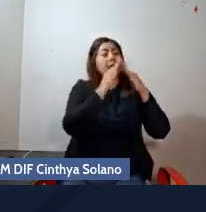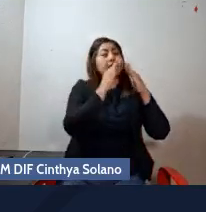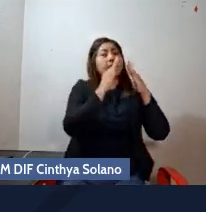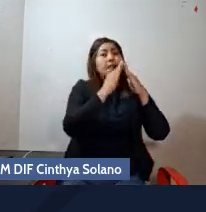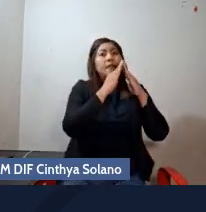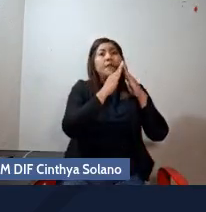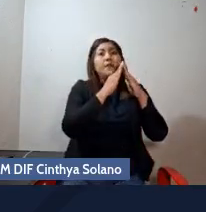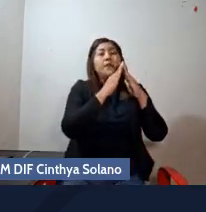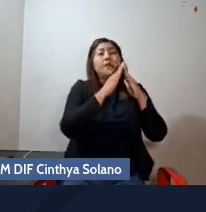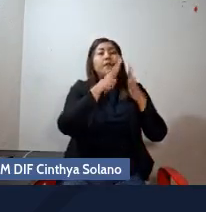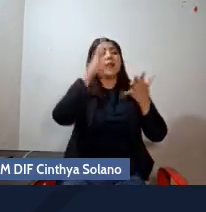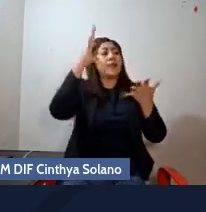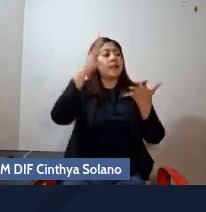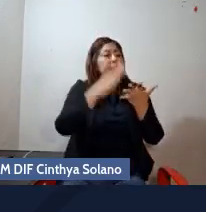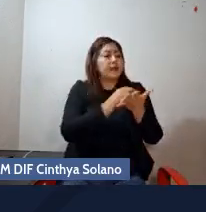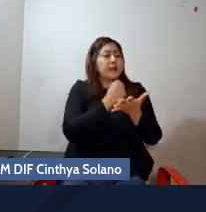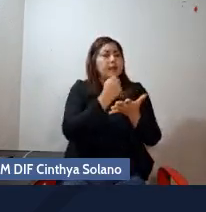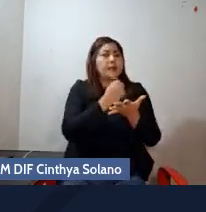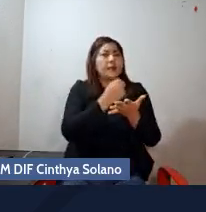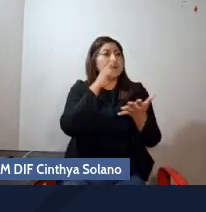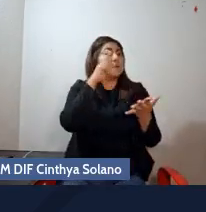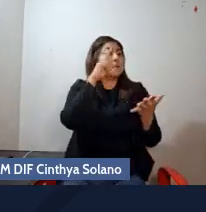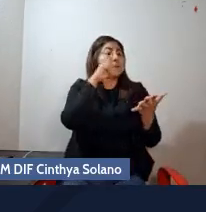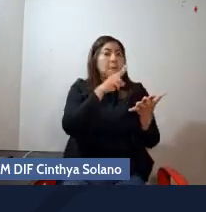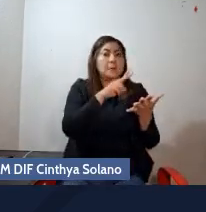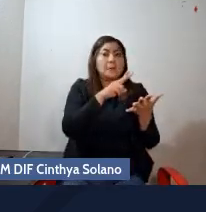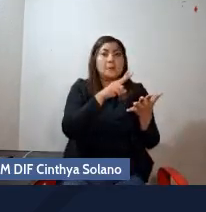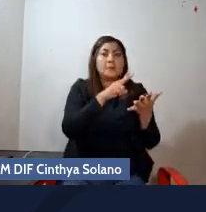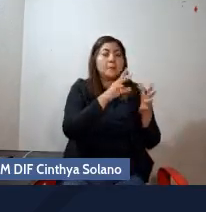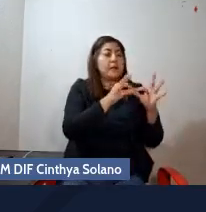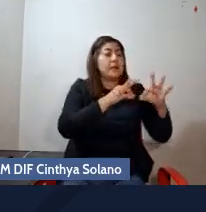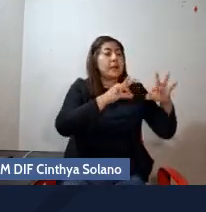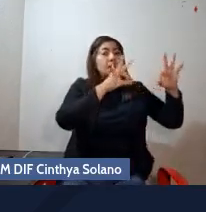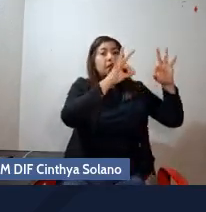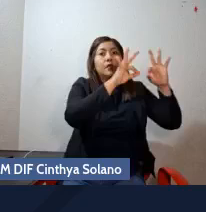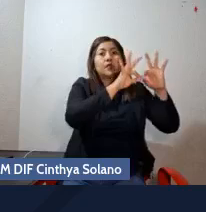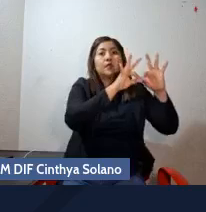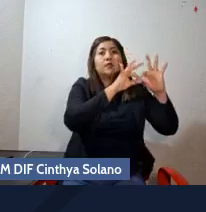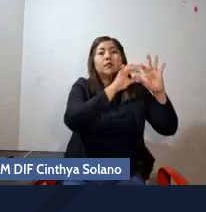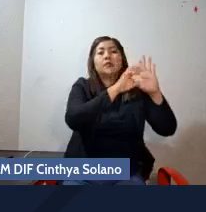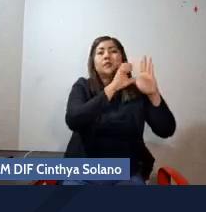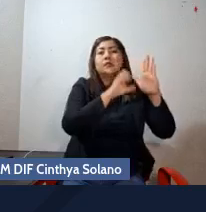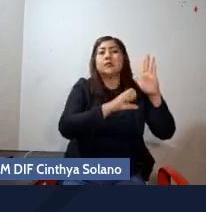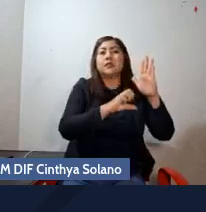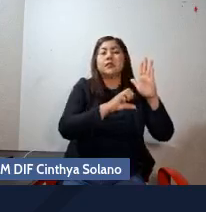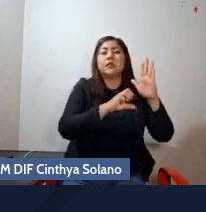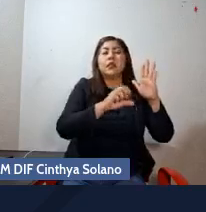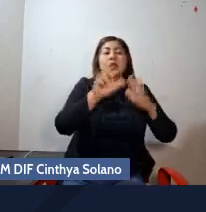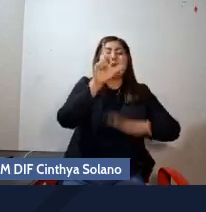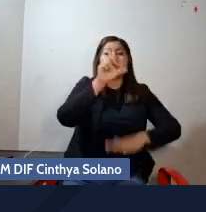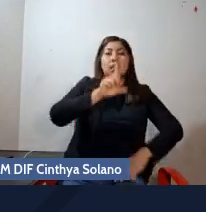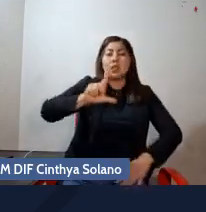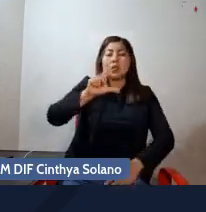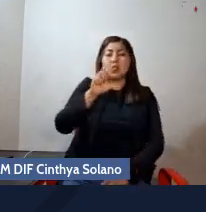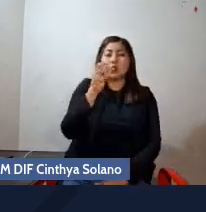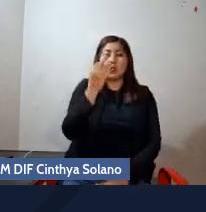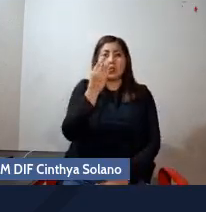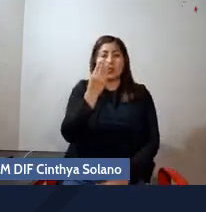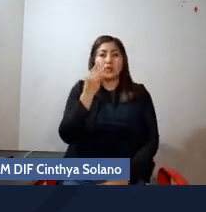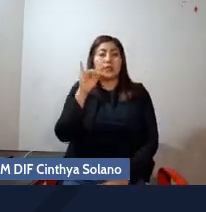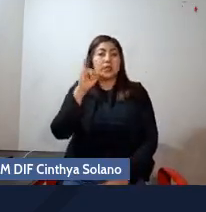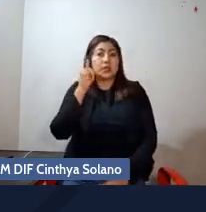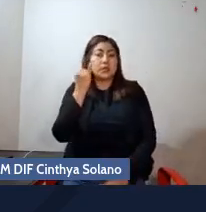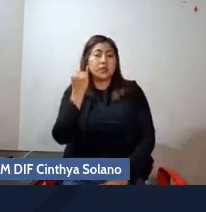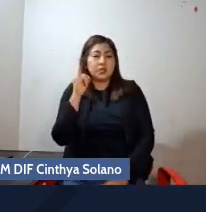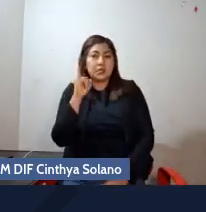por ejemplo, en este 2024, el lunes 3 de junio, veamos los resultados y nos comprometamos como